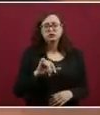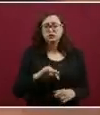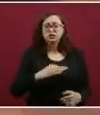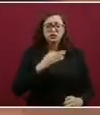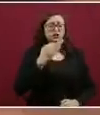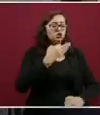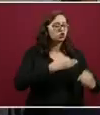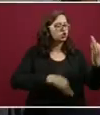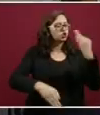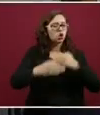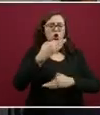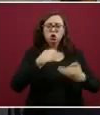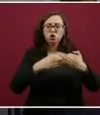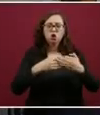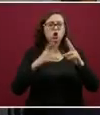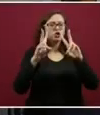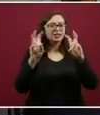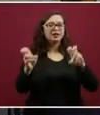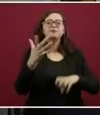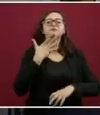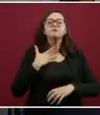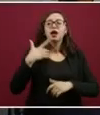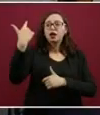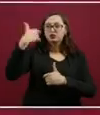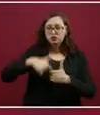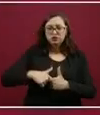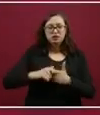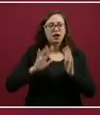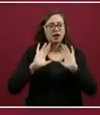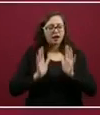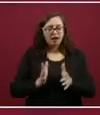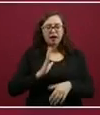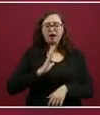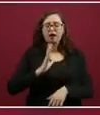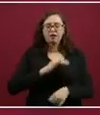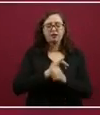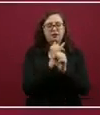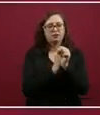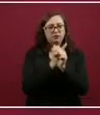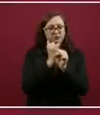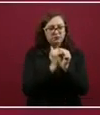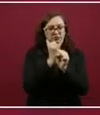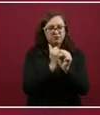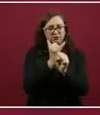todo lo relacionado con el robo de combustible y